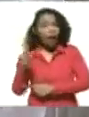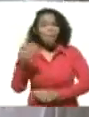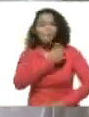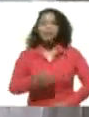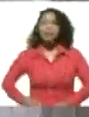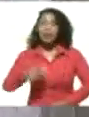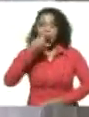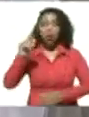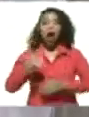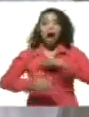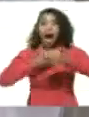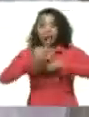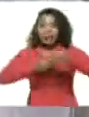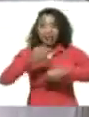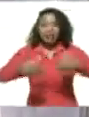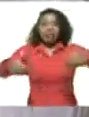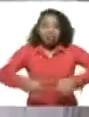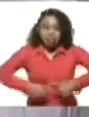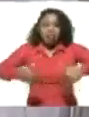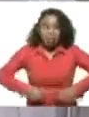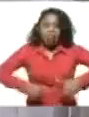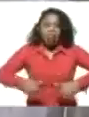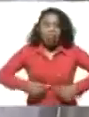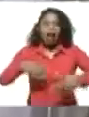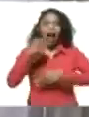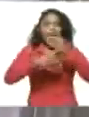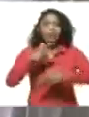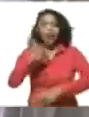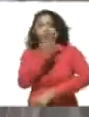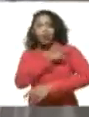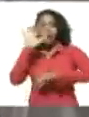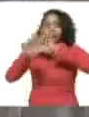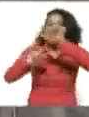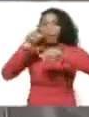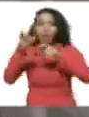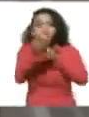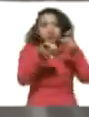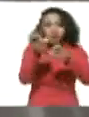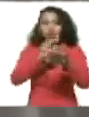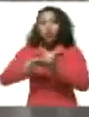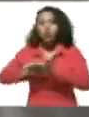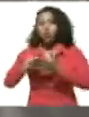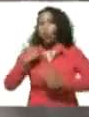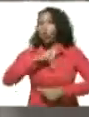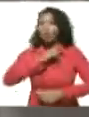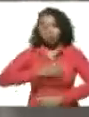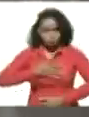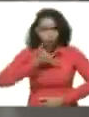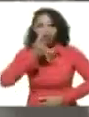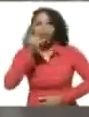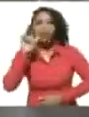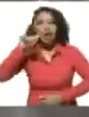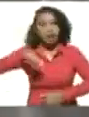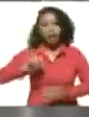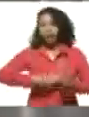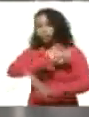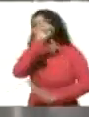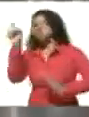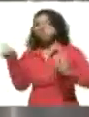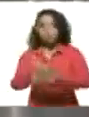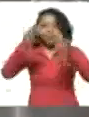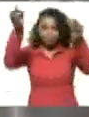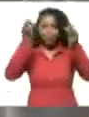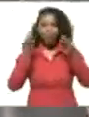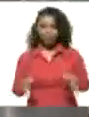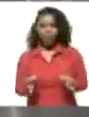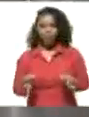hecho inmensos esfuerzos por garantizar las vacunas para el pueblo venezolano y hoy podemos decir con absoluta seguridad y